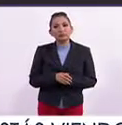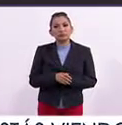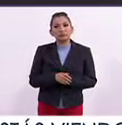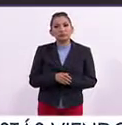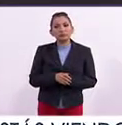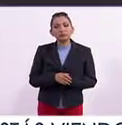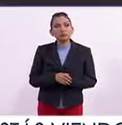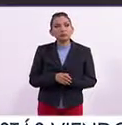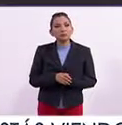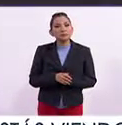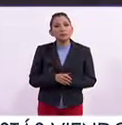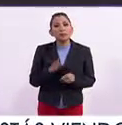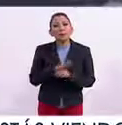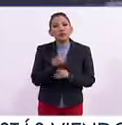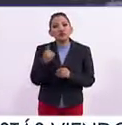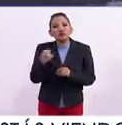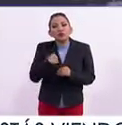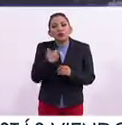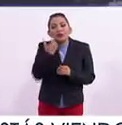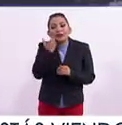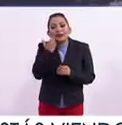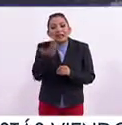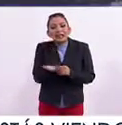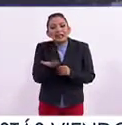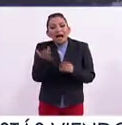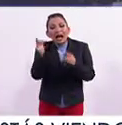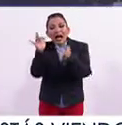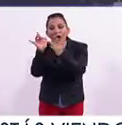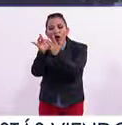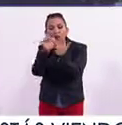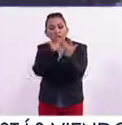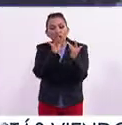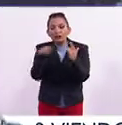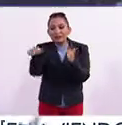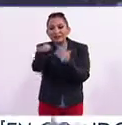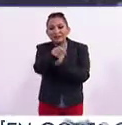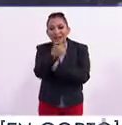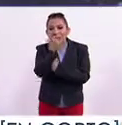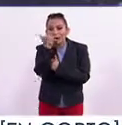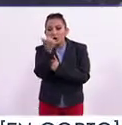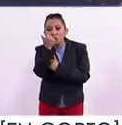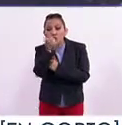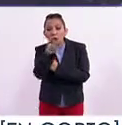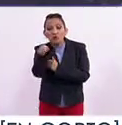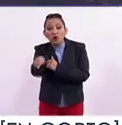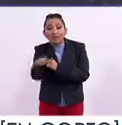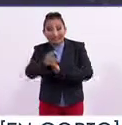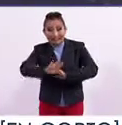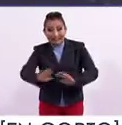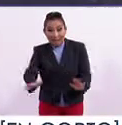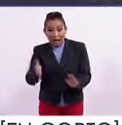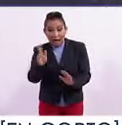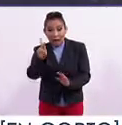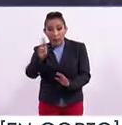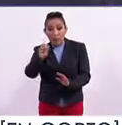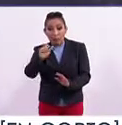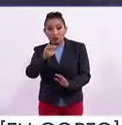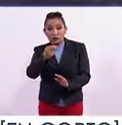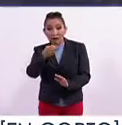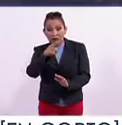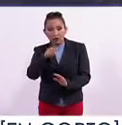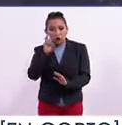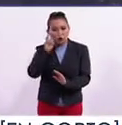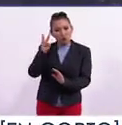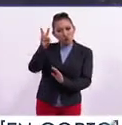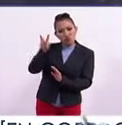estar en contacto con gente, con estudiantes que, estando ya en un posgrado, pues